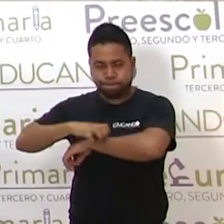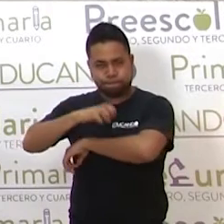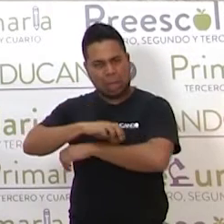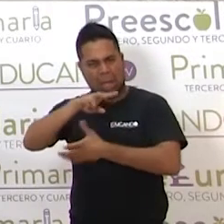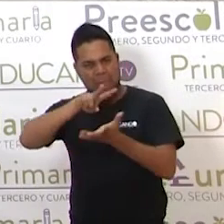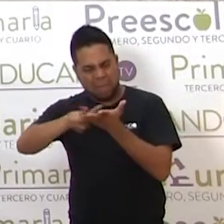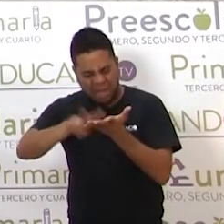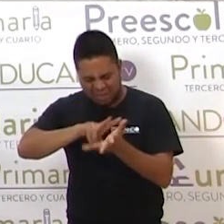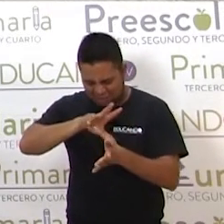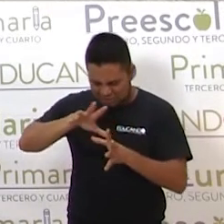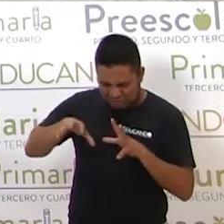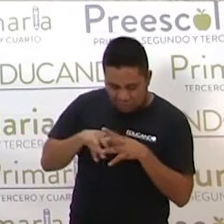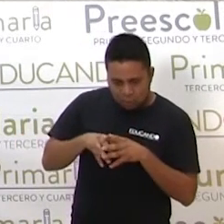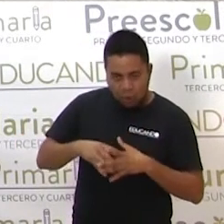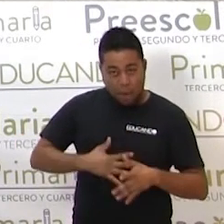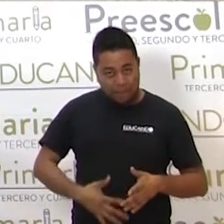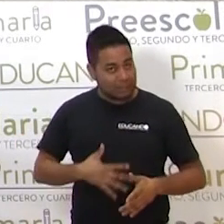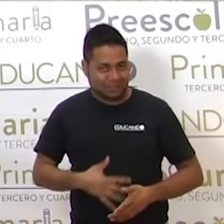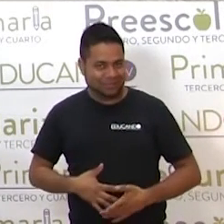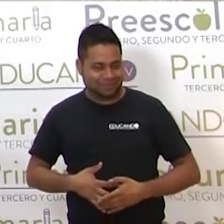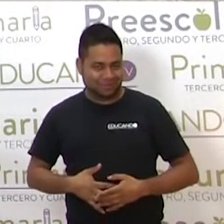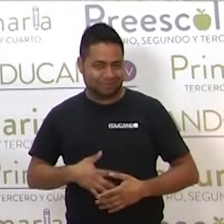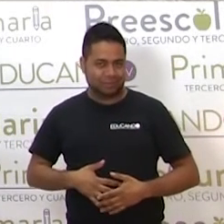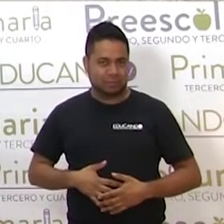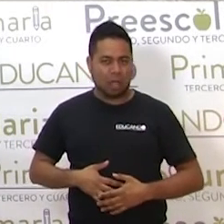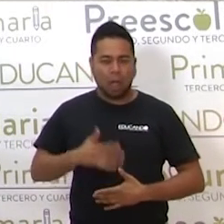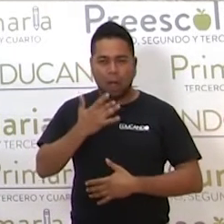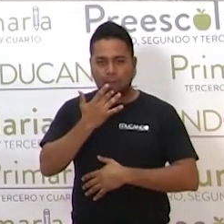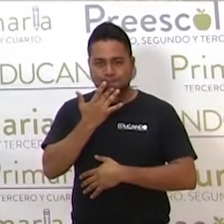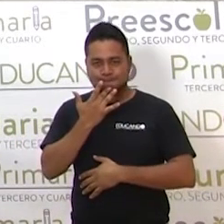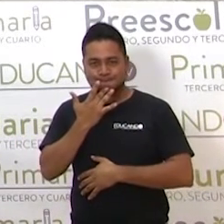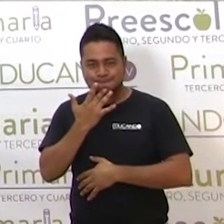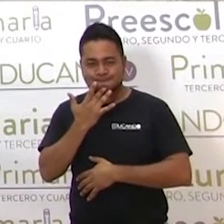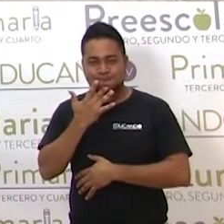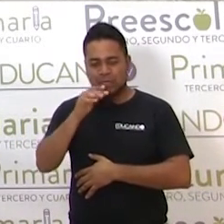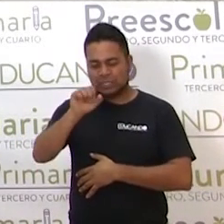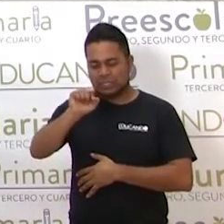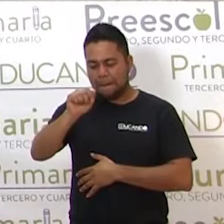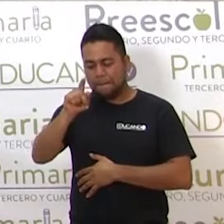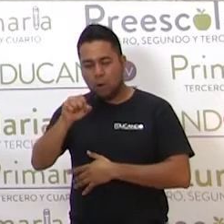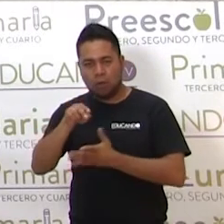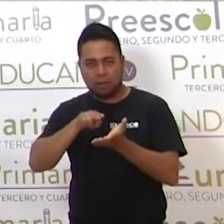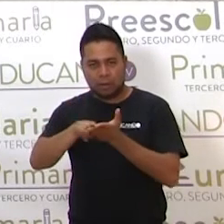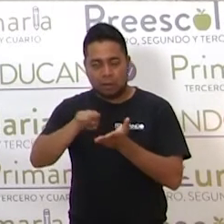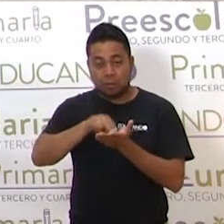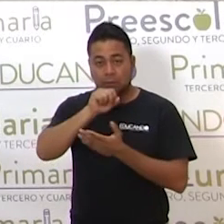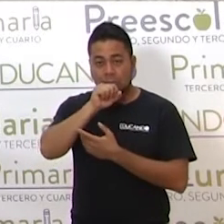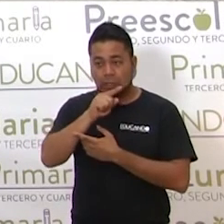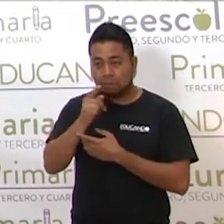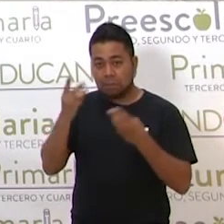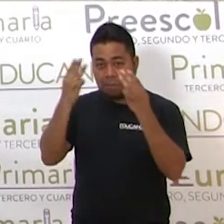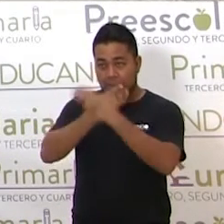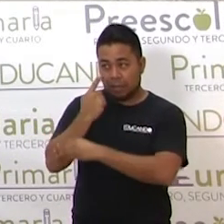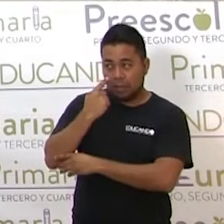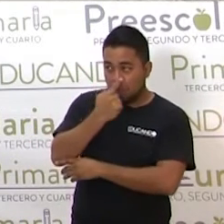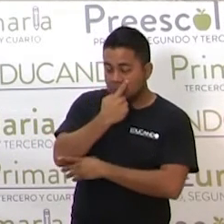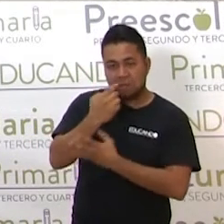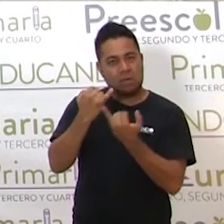de todo a todo, menos en la panza. Los sapos son negros. También los ojos de mi madrina son negros.